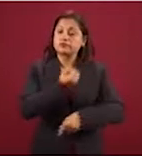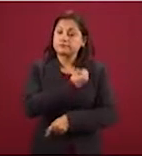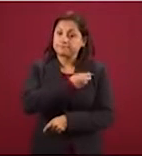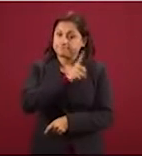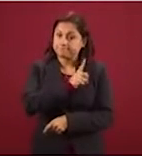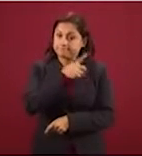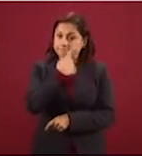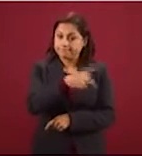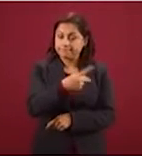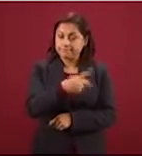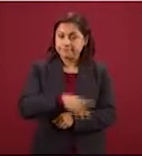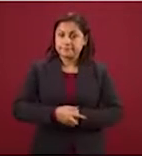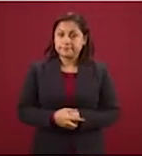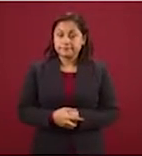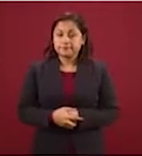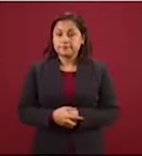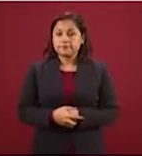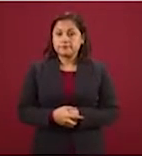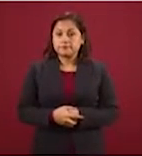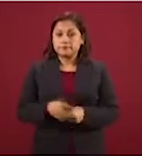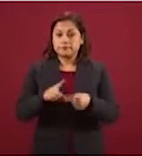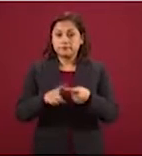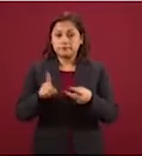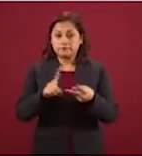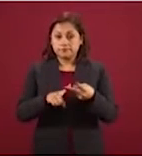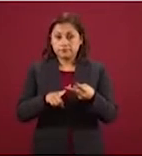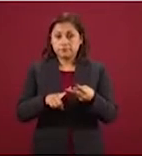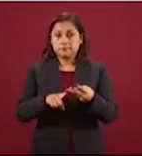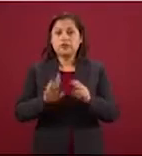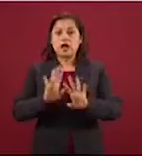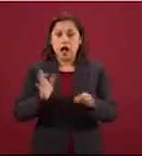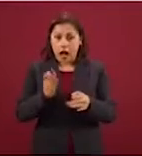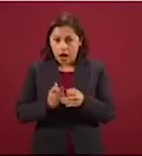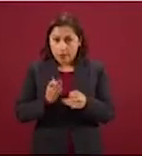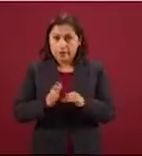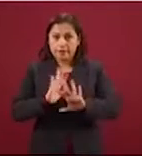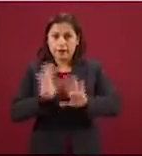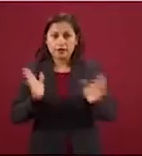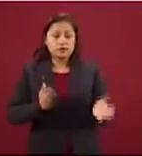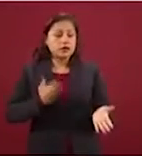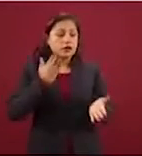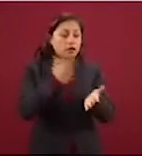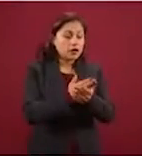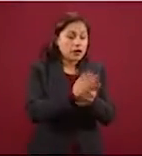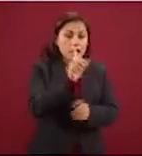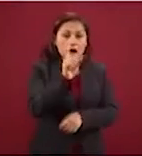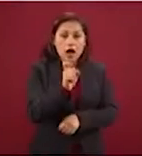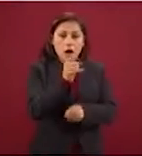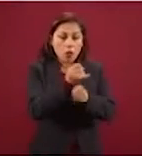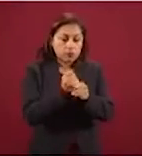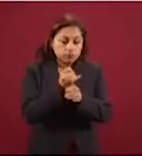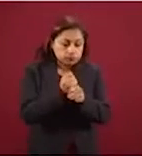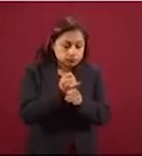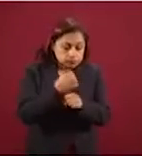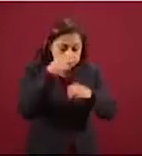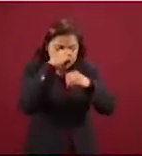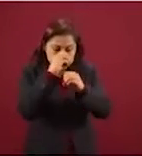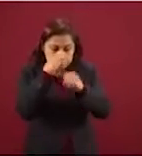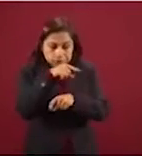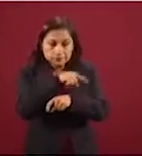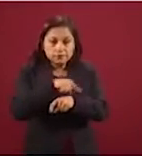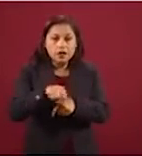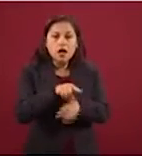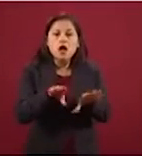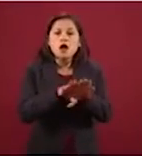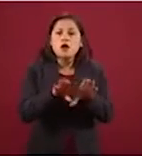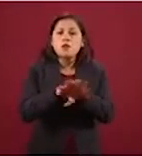personas. Se están haciendo ya análisis sobre la calidad del agua. Esto lo está haciendo